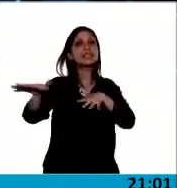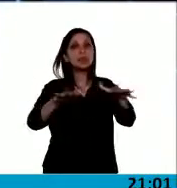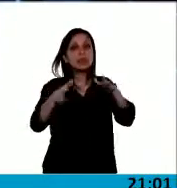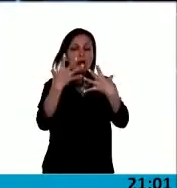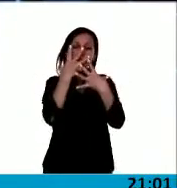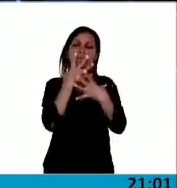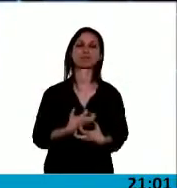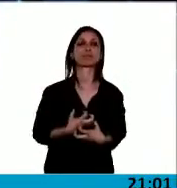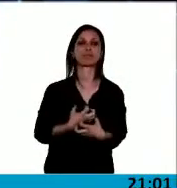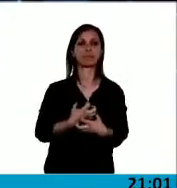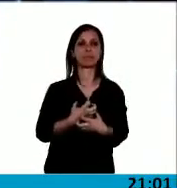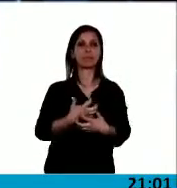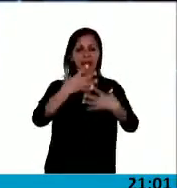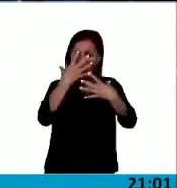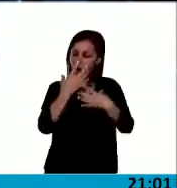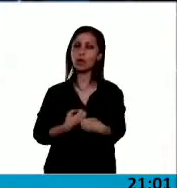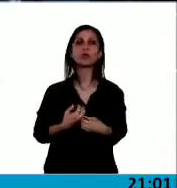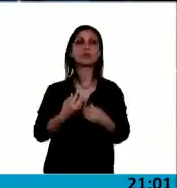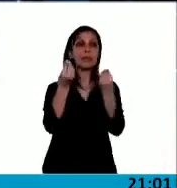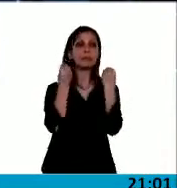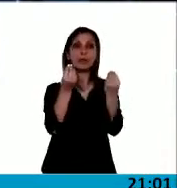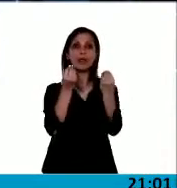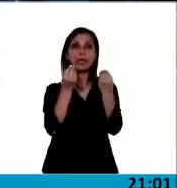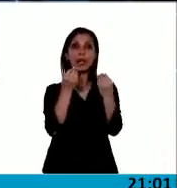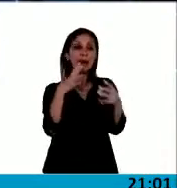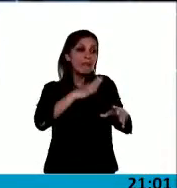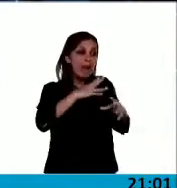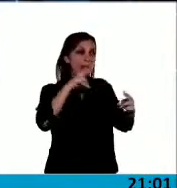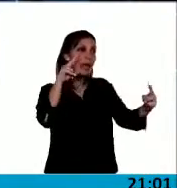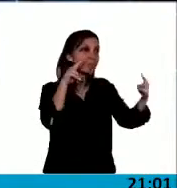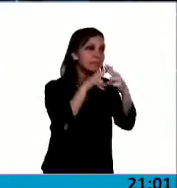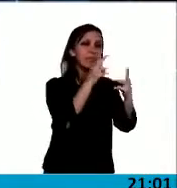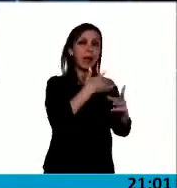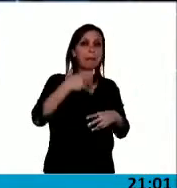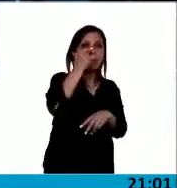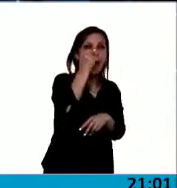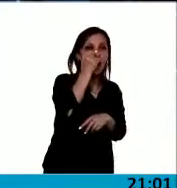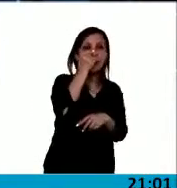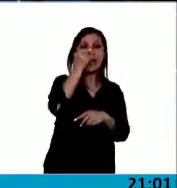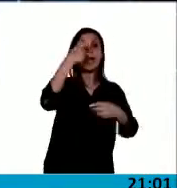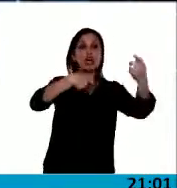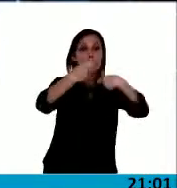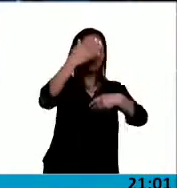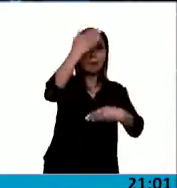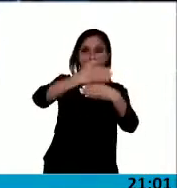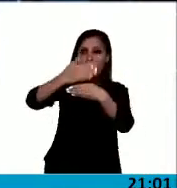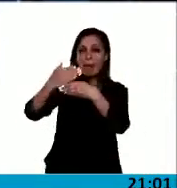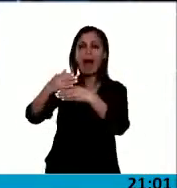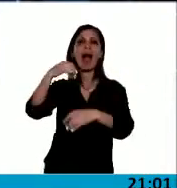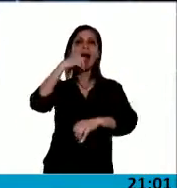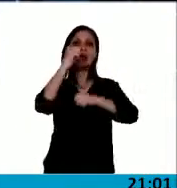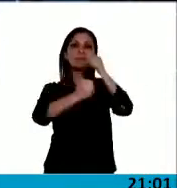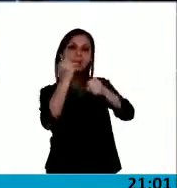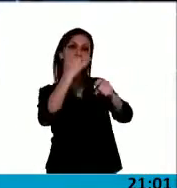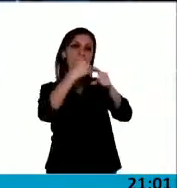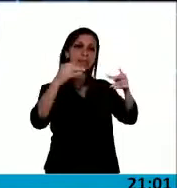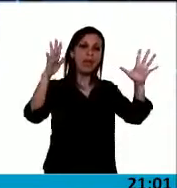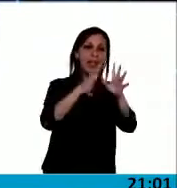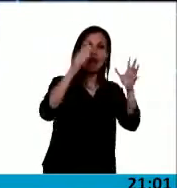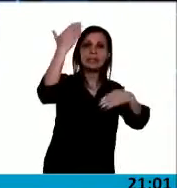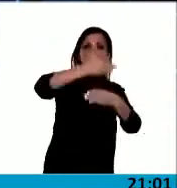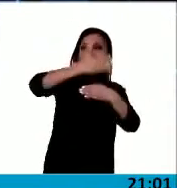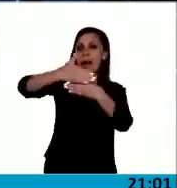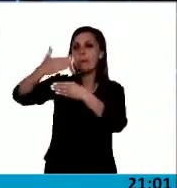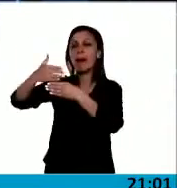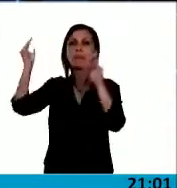angustia. Angustia porque no podemos ver mucho nosotros a nuestros padres, porque los comercios cierran, porque las pymes quiebran, porque los